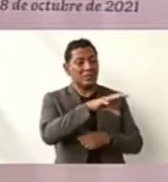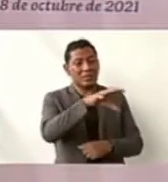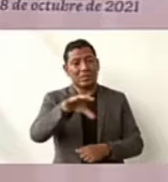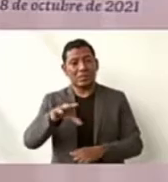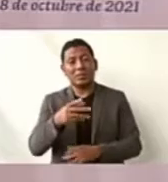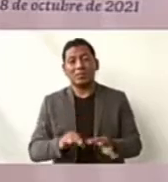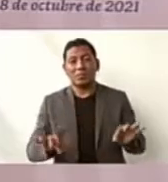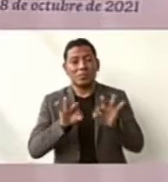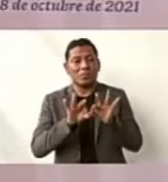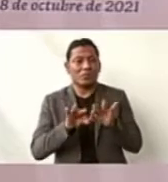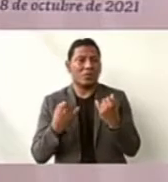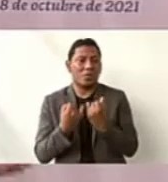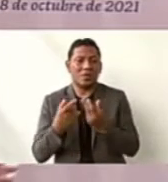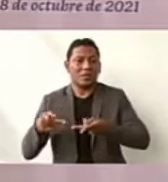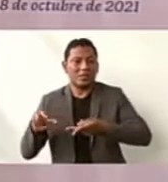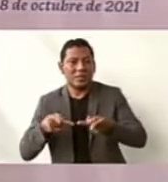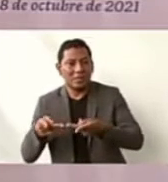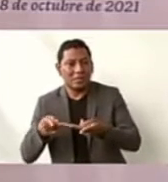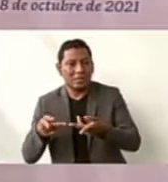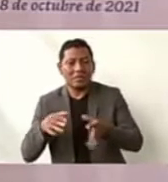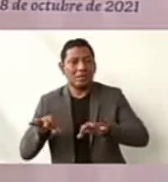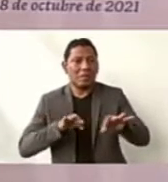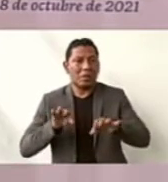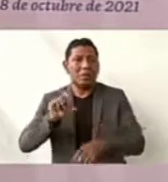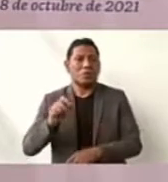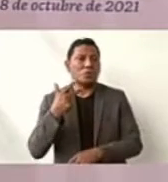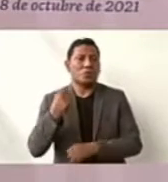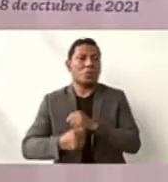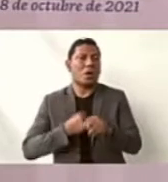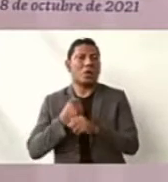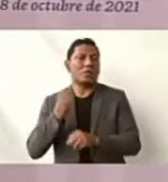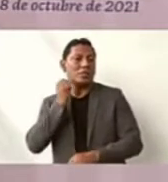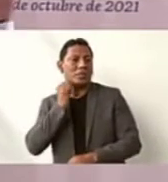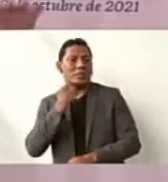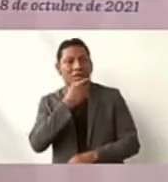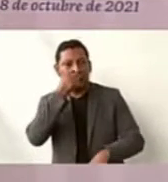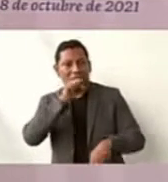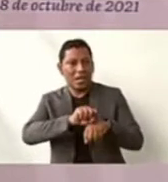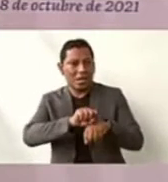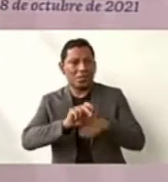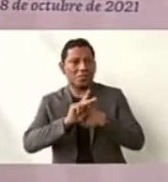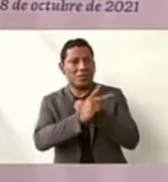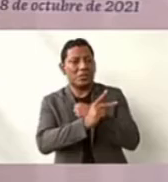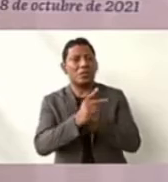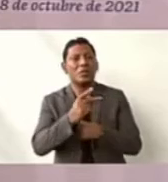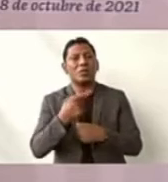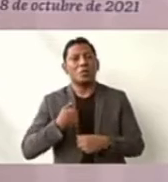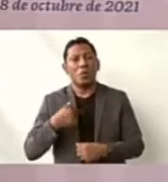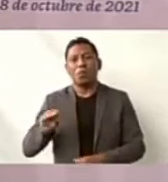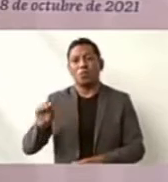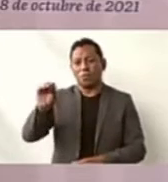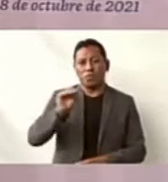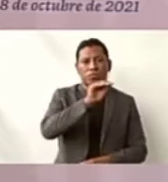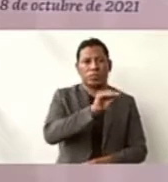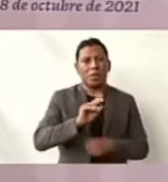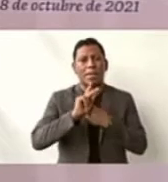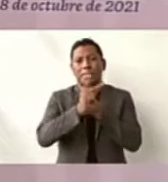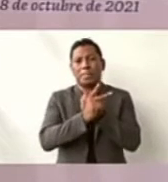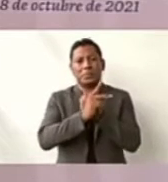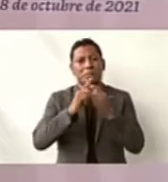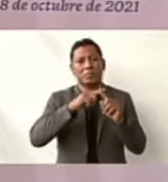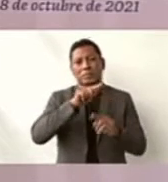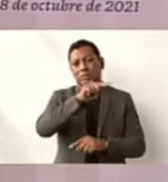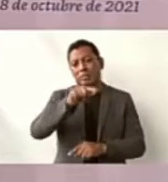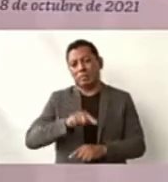habiendo trabajado en el senado 28 años como secretario de estado luego yo fui a diferentes países del mundo camboya